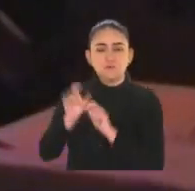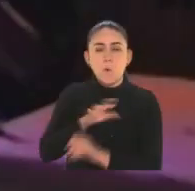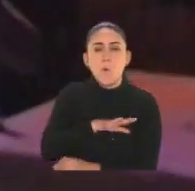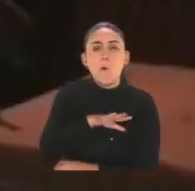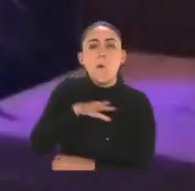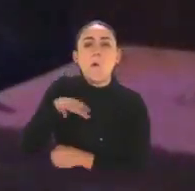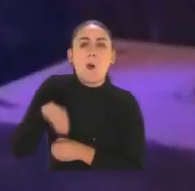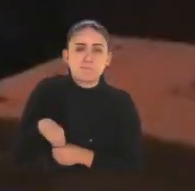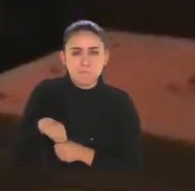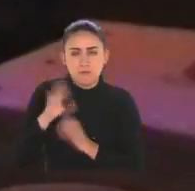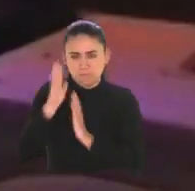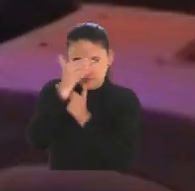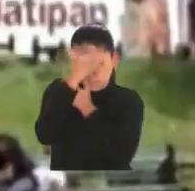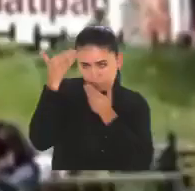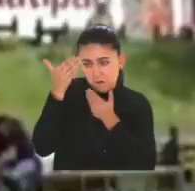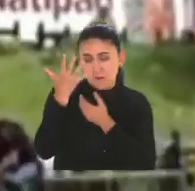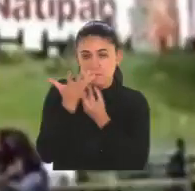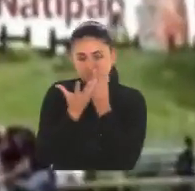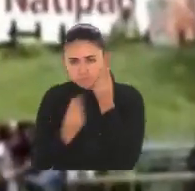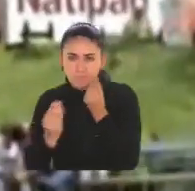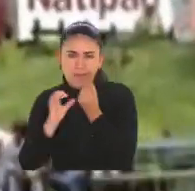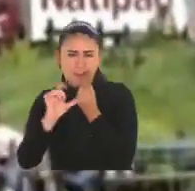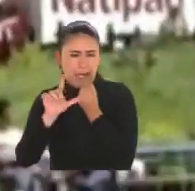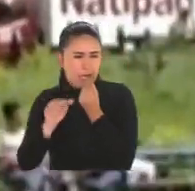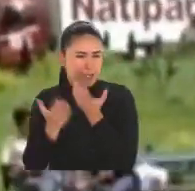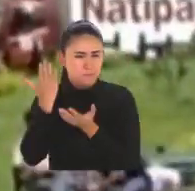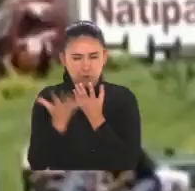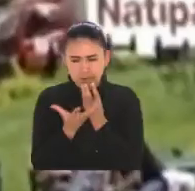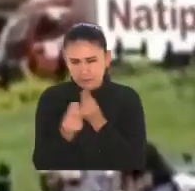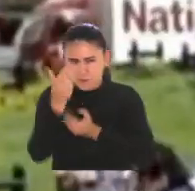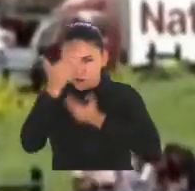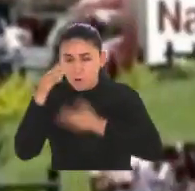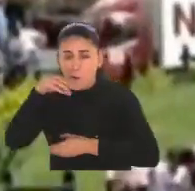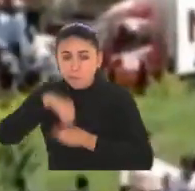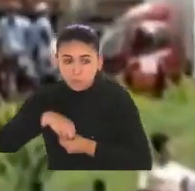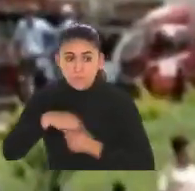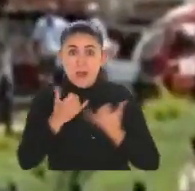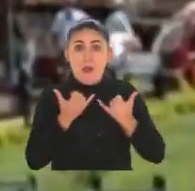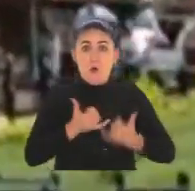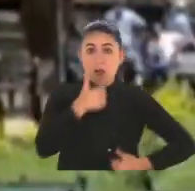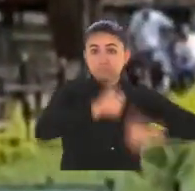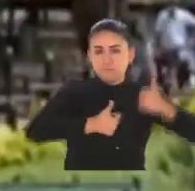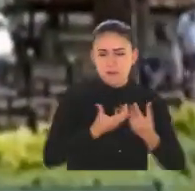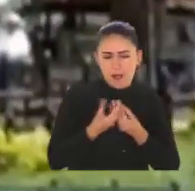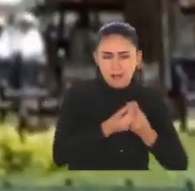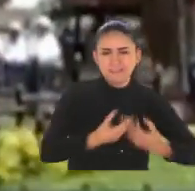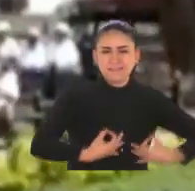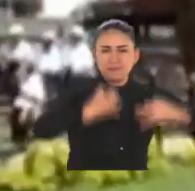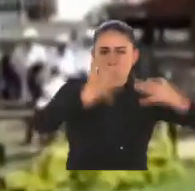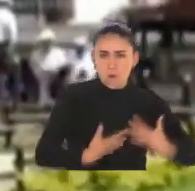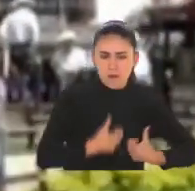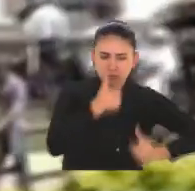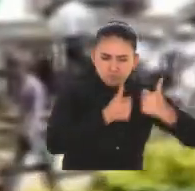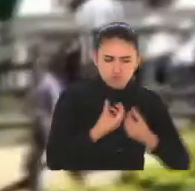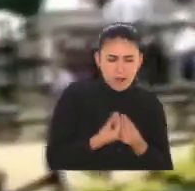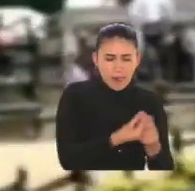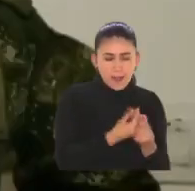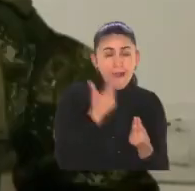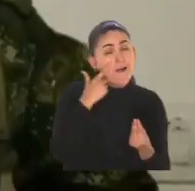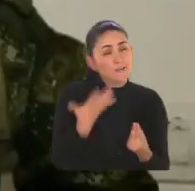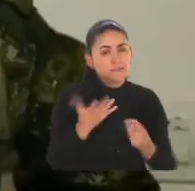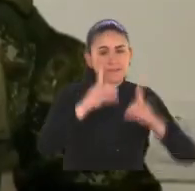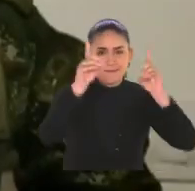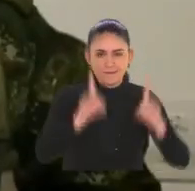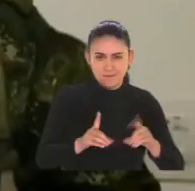de grupos armados organizados, y a esta hora se realiza un consejo de seguridad en el municipio para tomar decisiones.